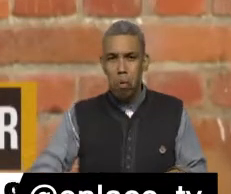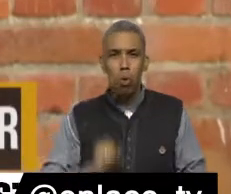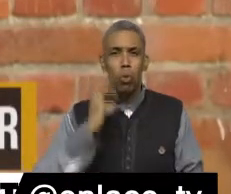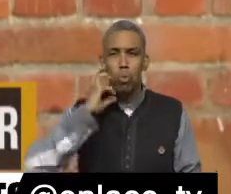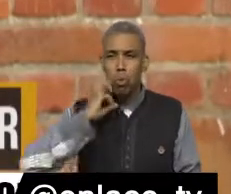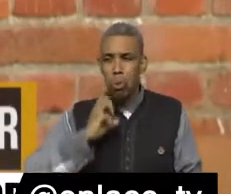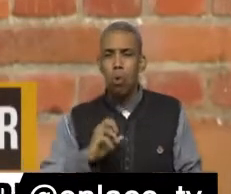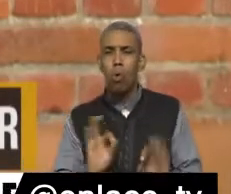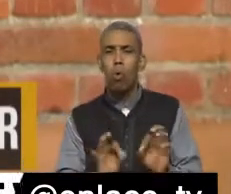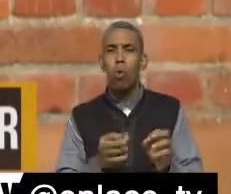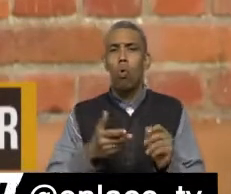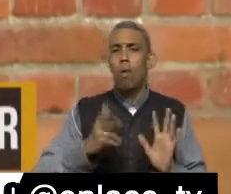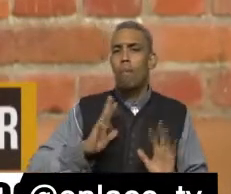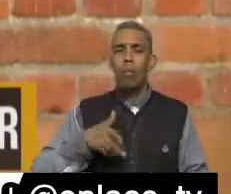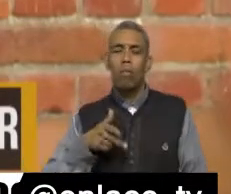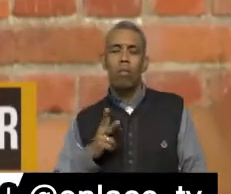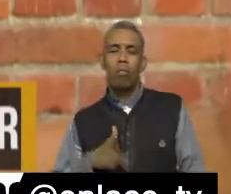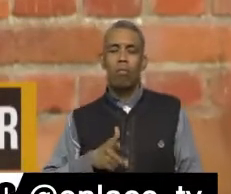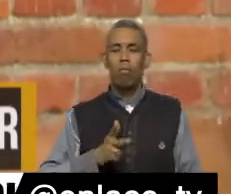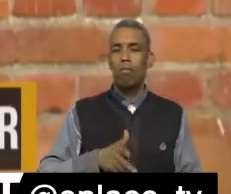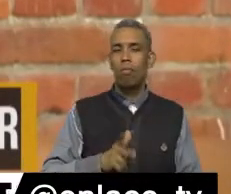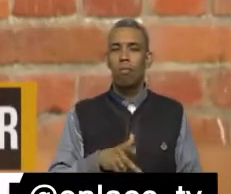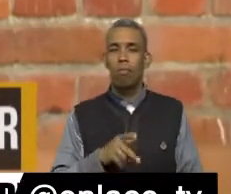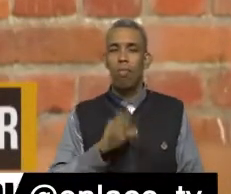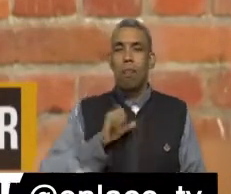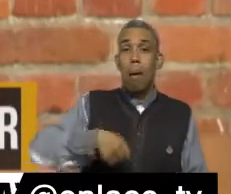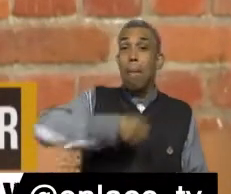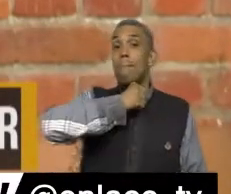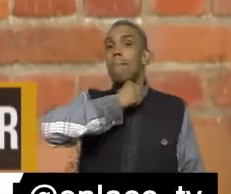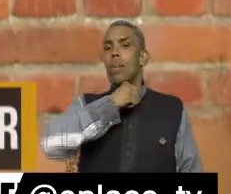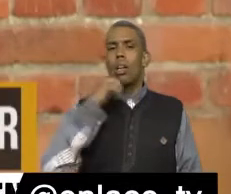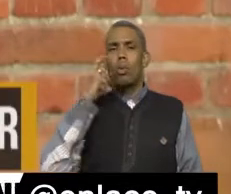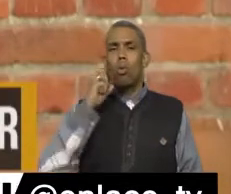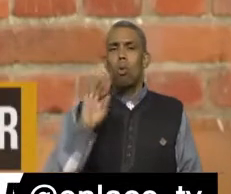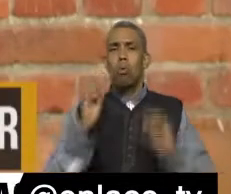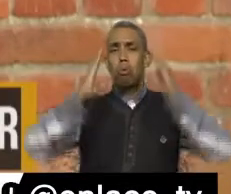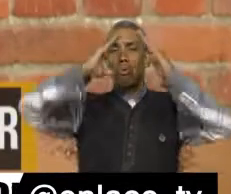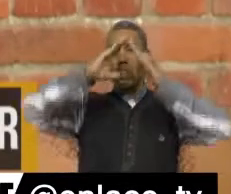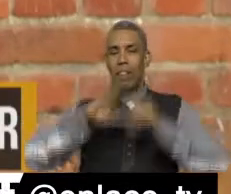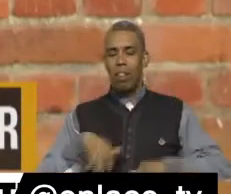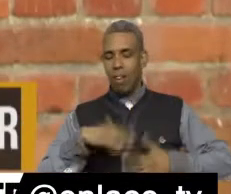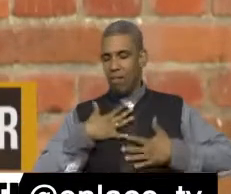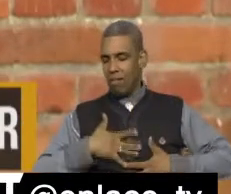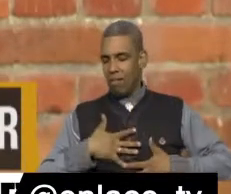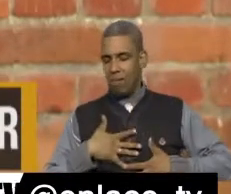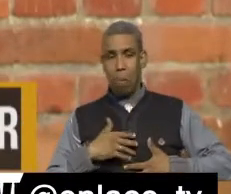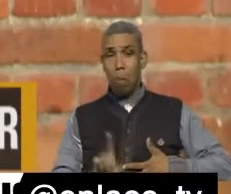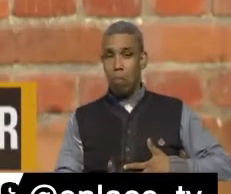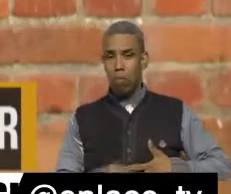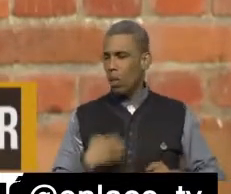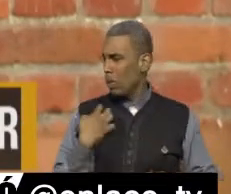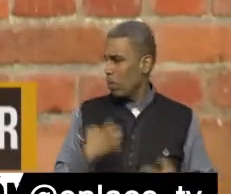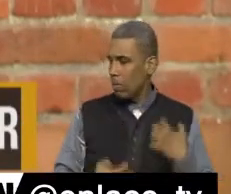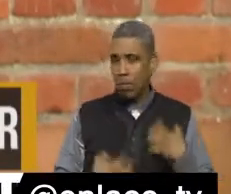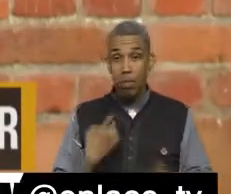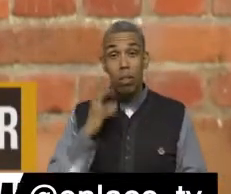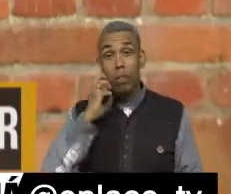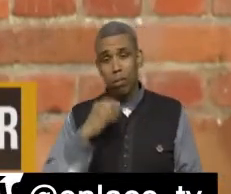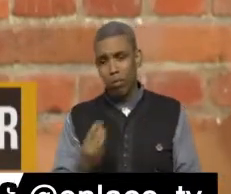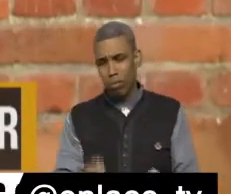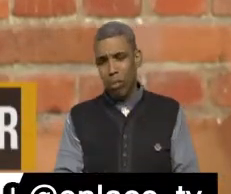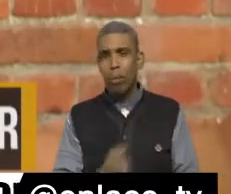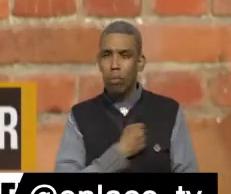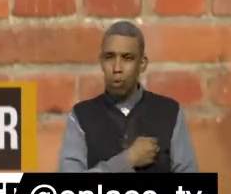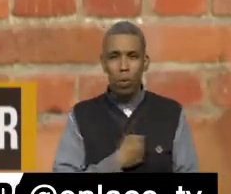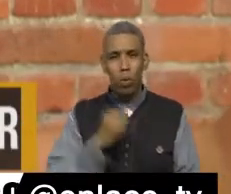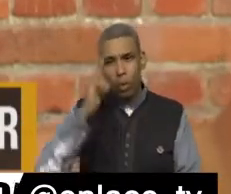las personas. Uno ya no se siente tranquilo, ya no se siente seguro ni en su casa, porque estas cosas están ocurriendo. Entonces sí es importante la